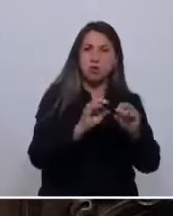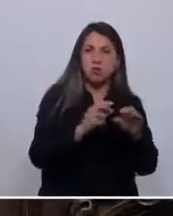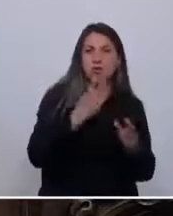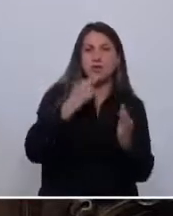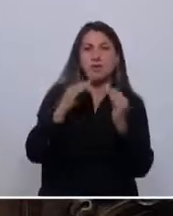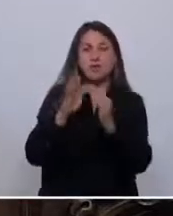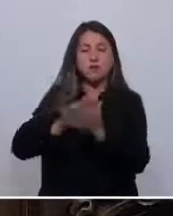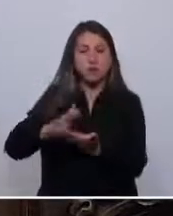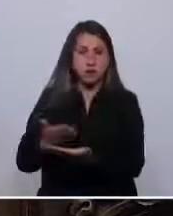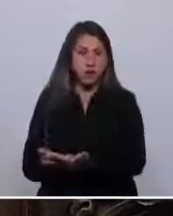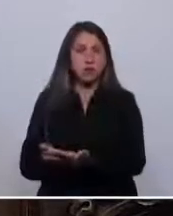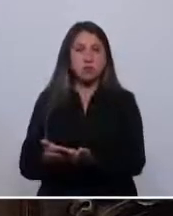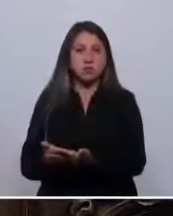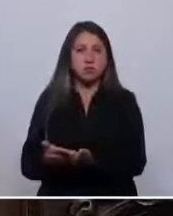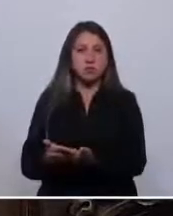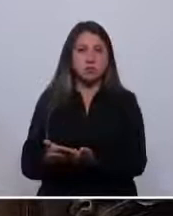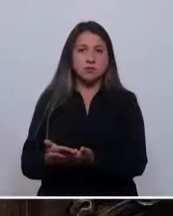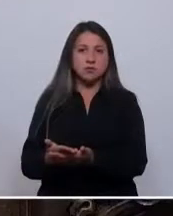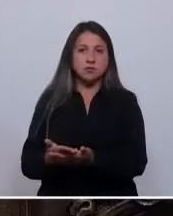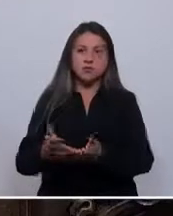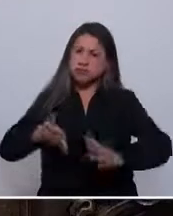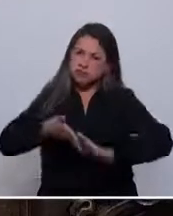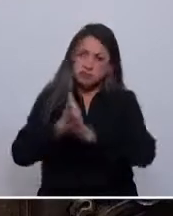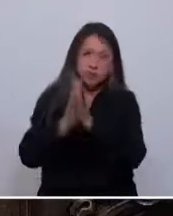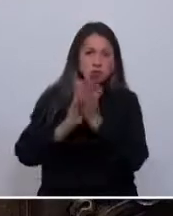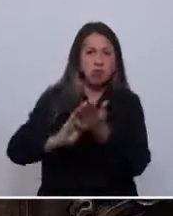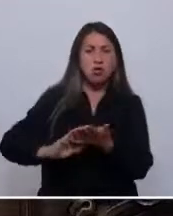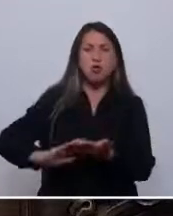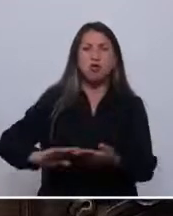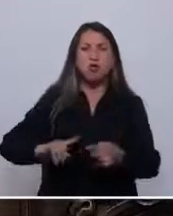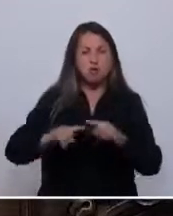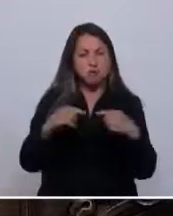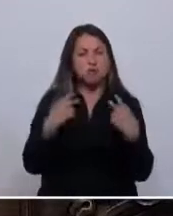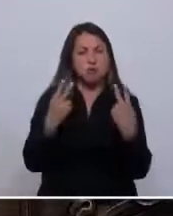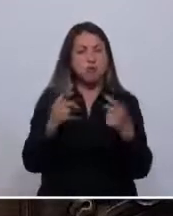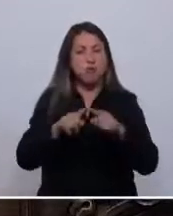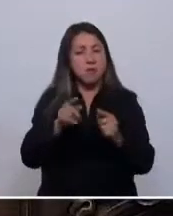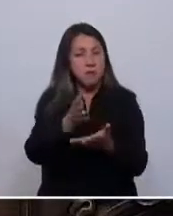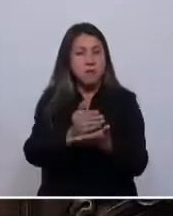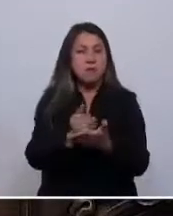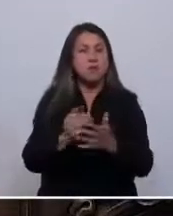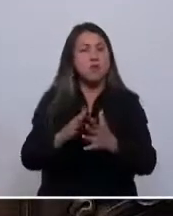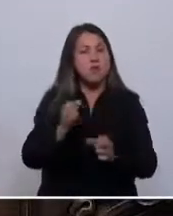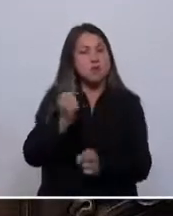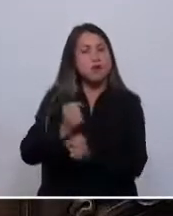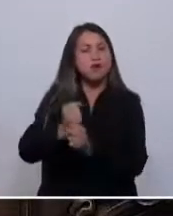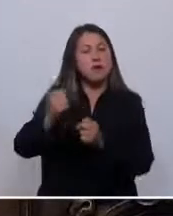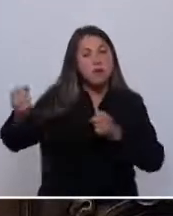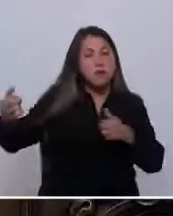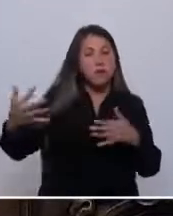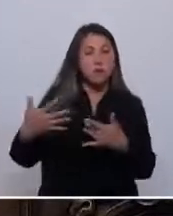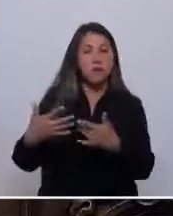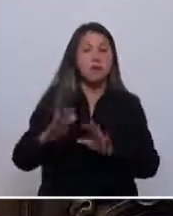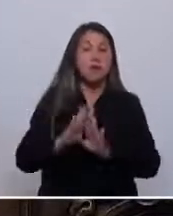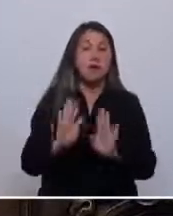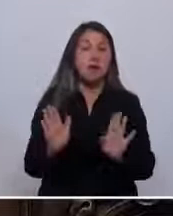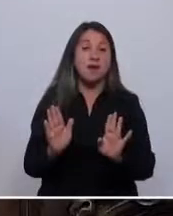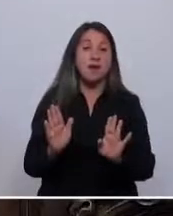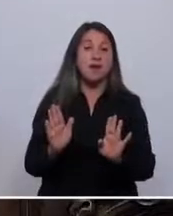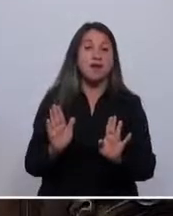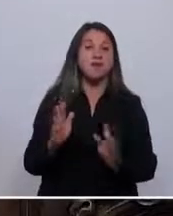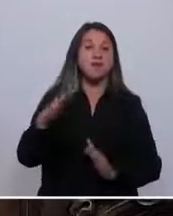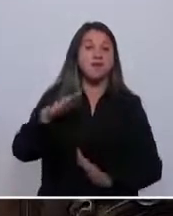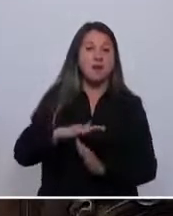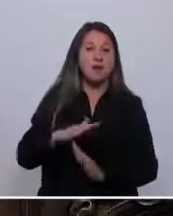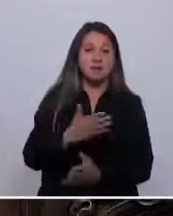y salud. Y con toda su virtud nos preparamos para la gran pega, donde nadie se sosiega